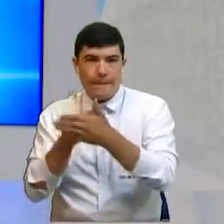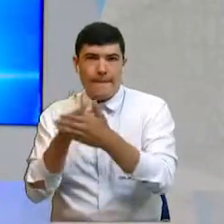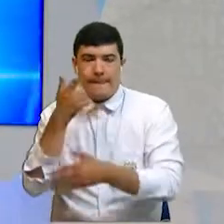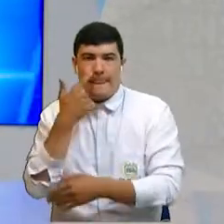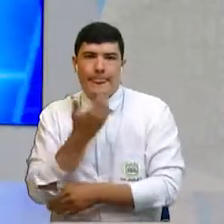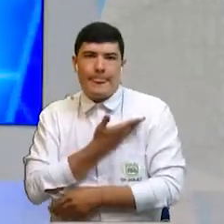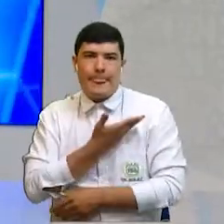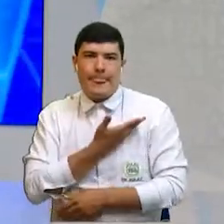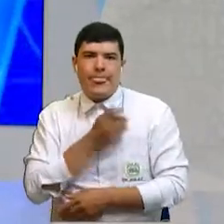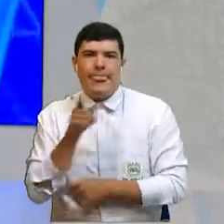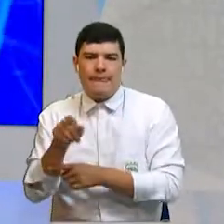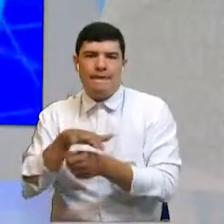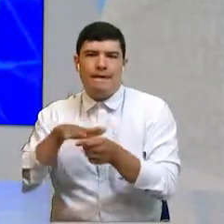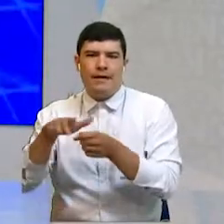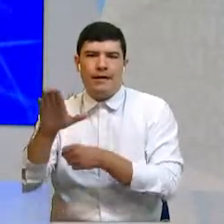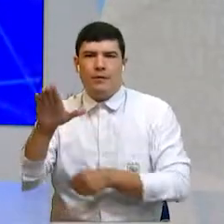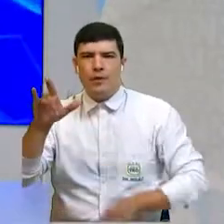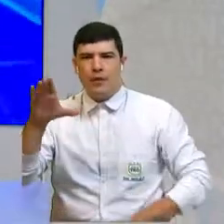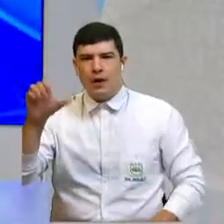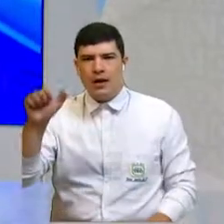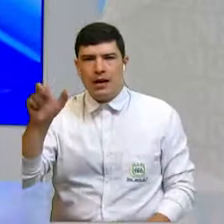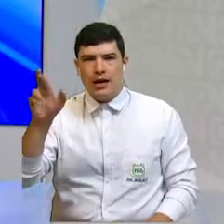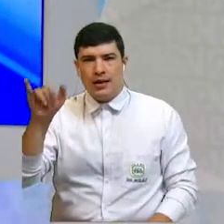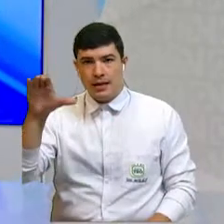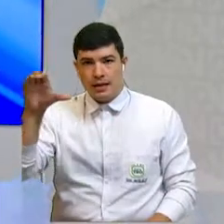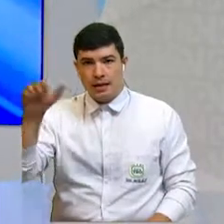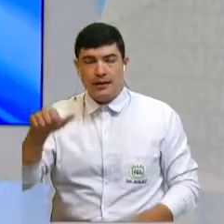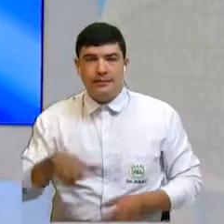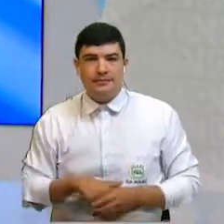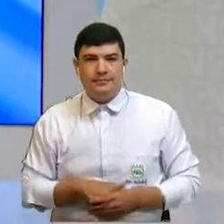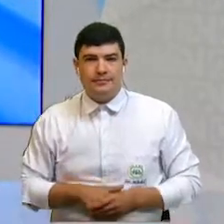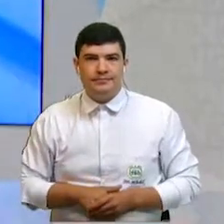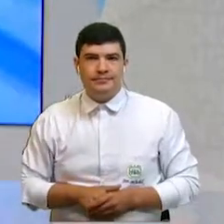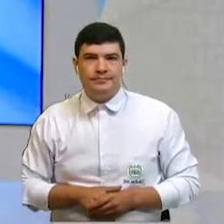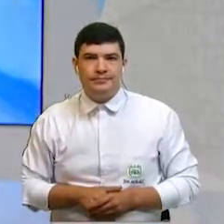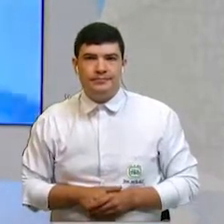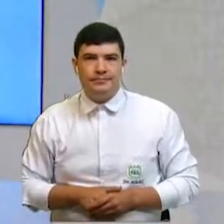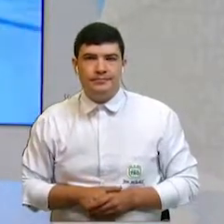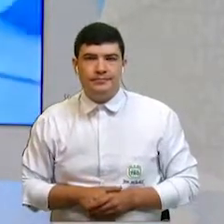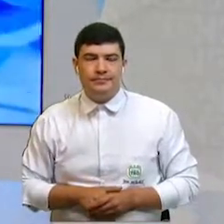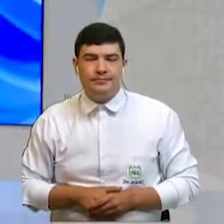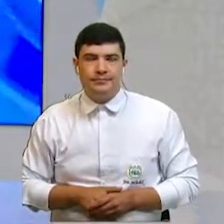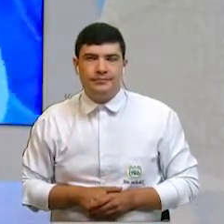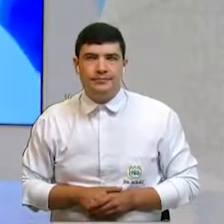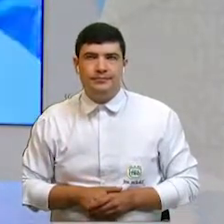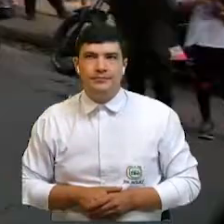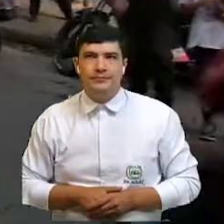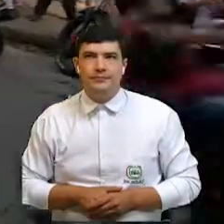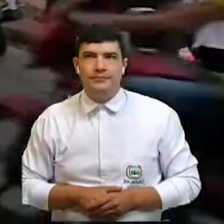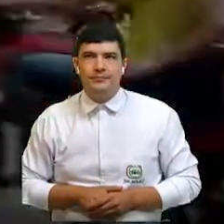Blanca, repetimos, exactamente en el Colegio Público Gabriel García Márquez de Bucarica. Vamos con el informe.